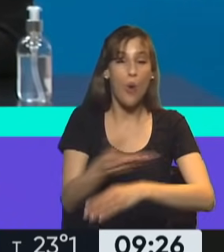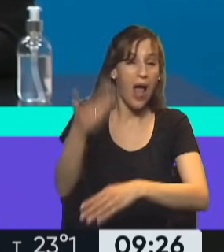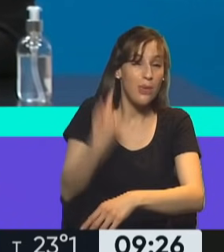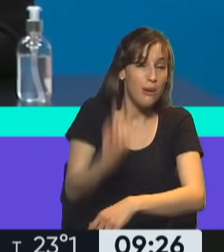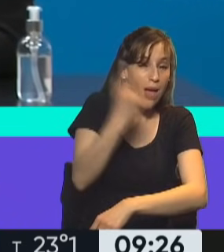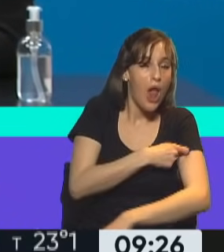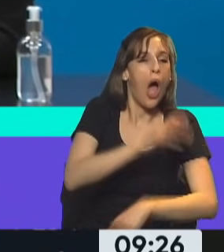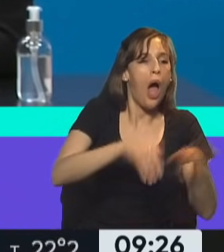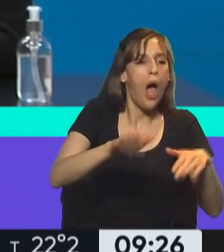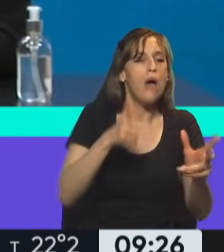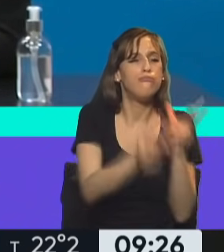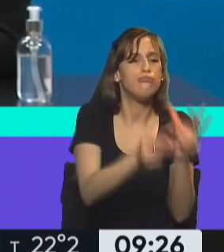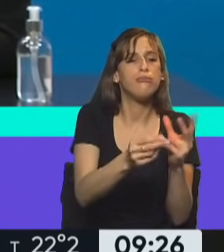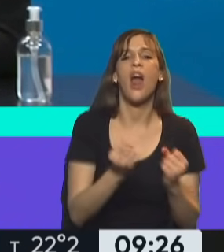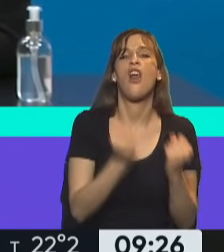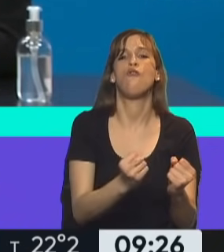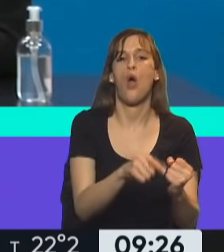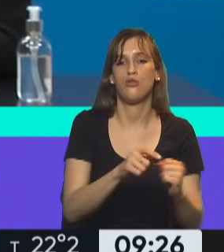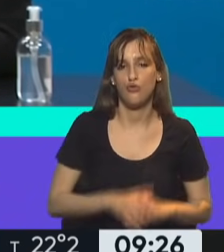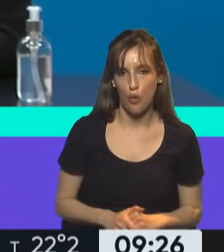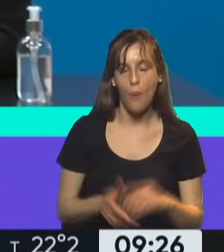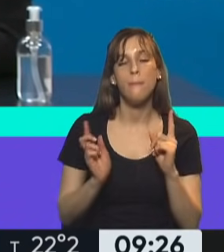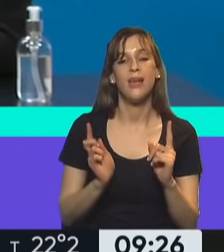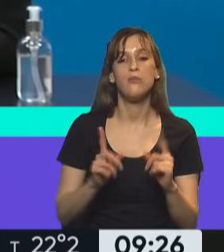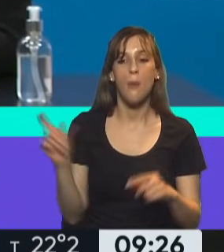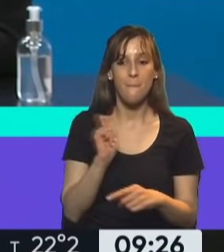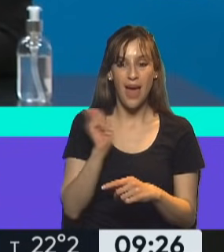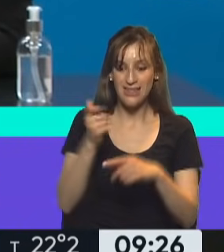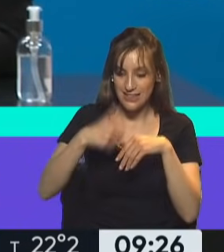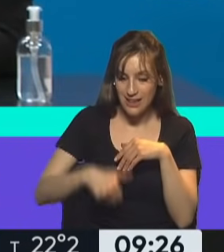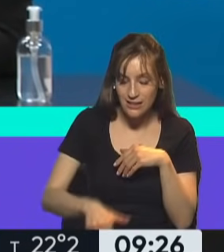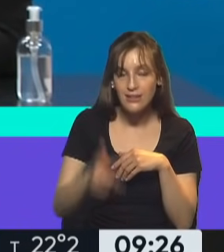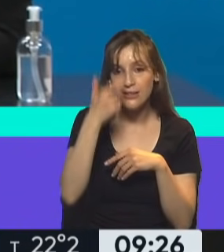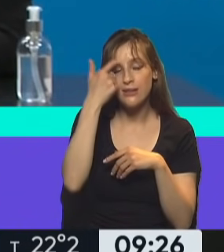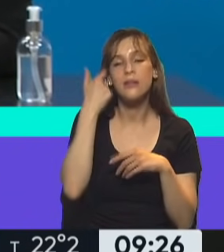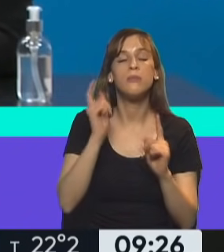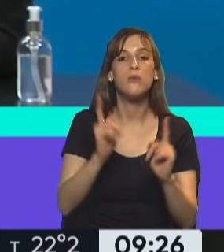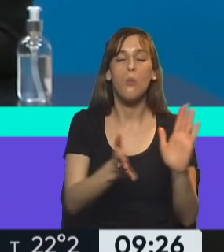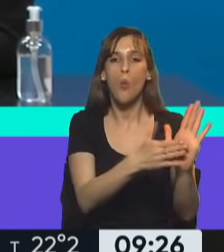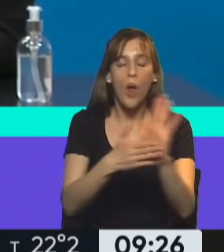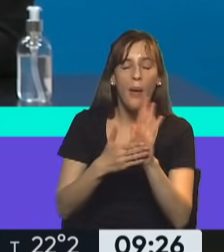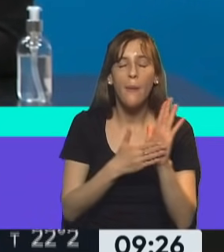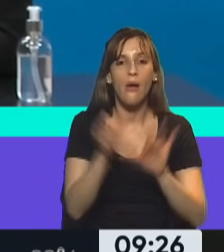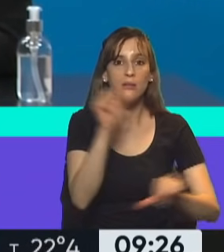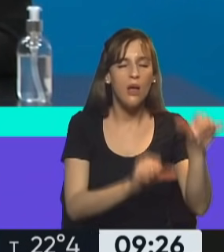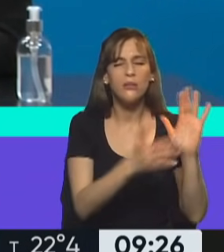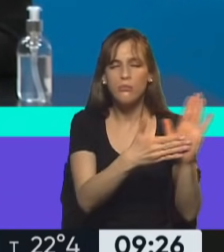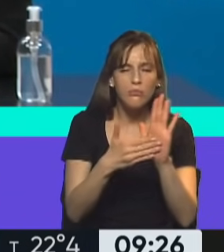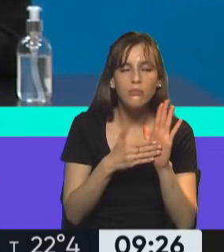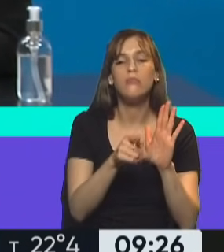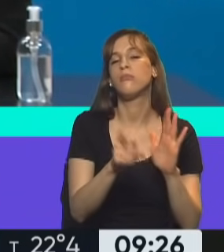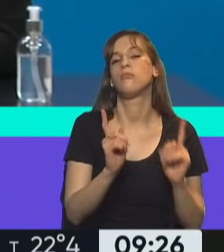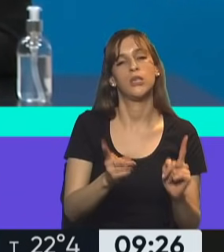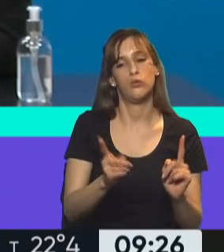vamos a hacer con la Comisión Nacional de Inmunizaciones en los próximos meses, en función de evidencia científica que siga surgiendo, en relación a la